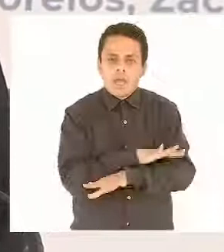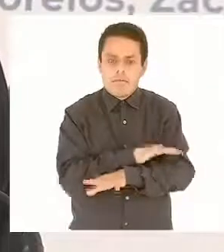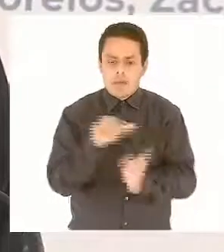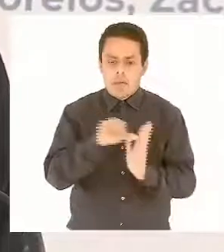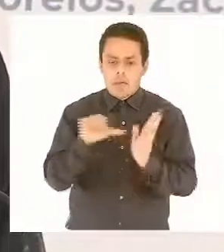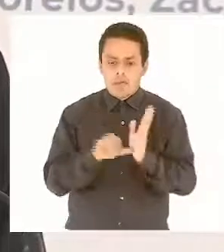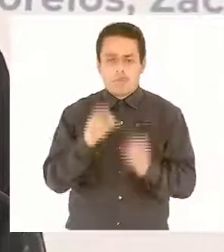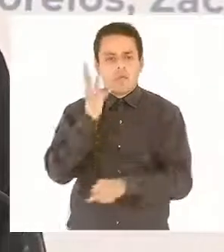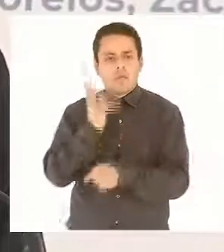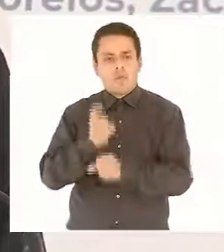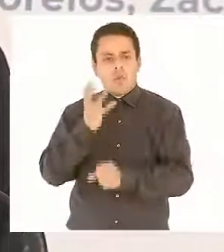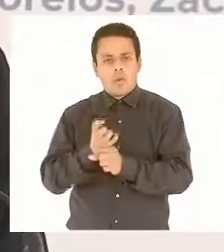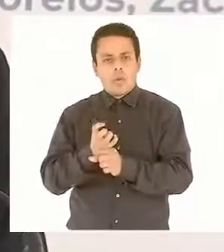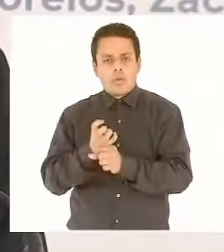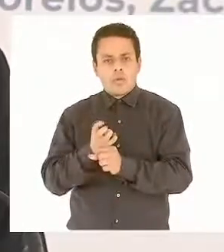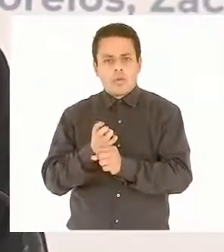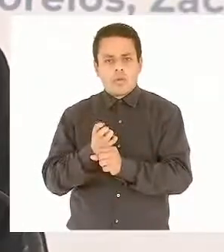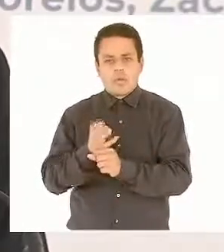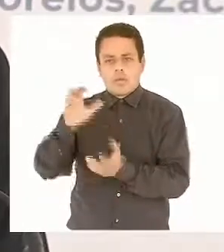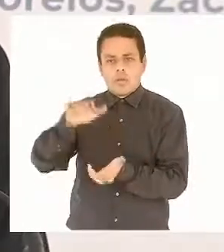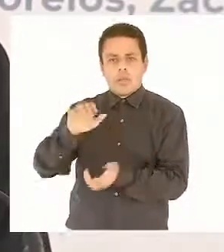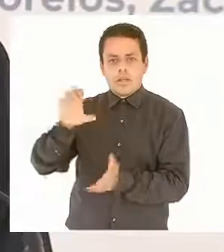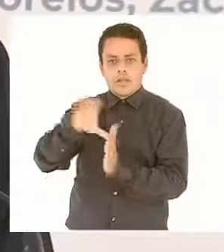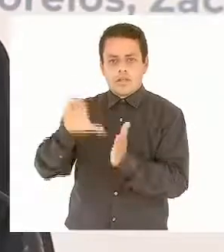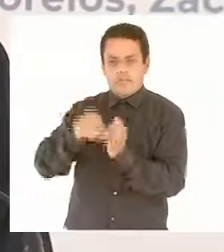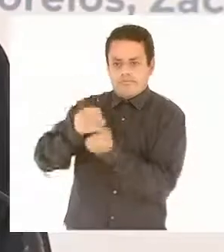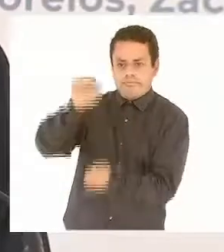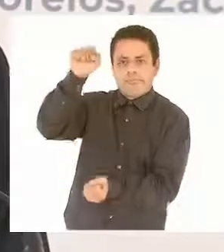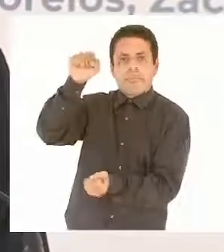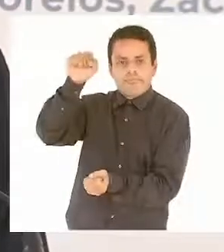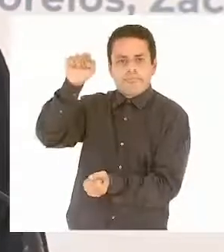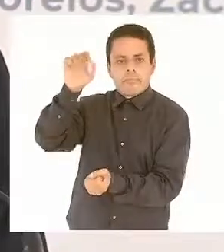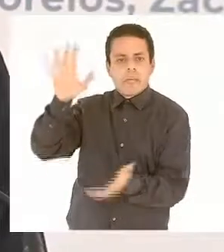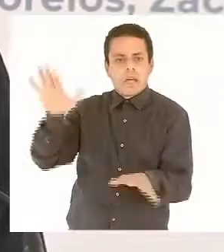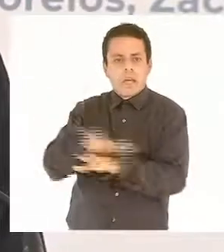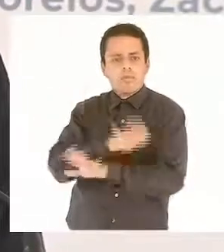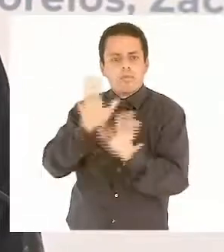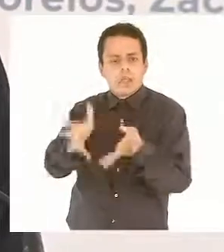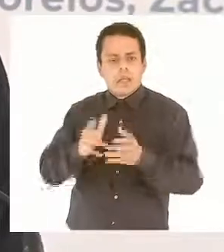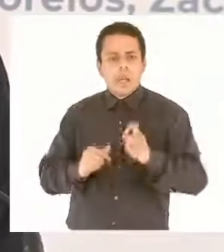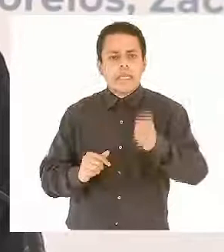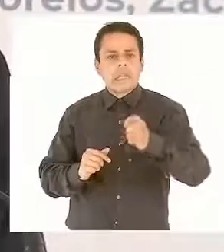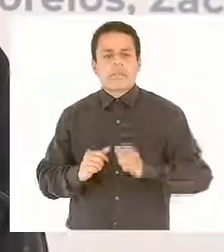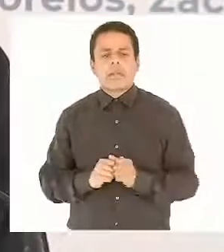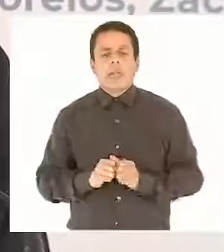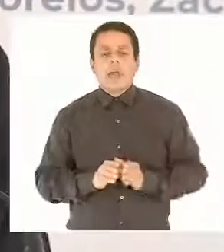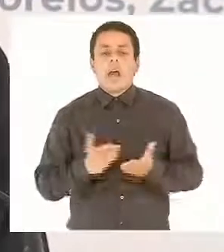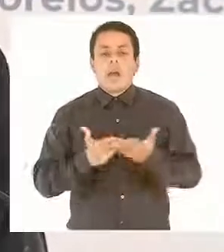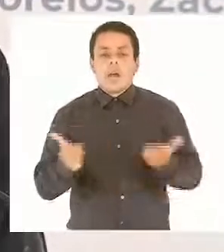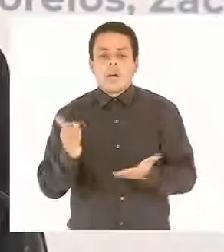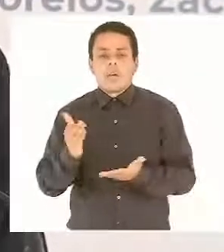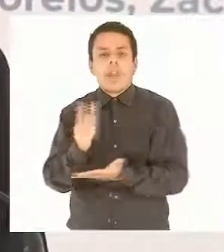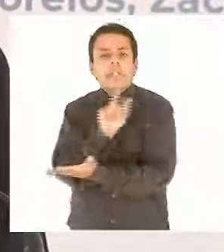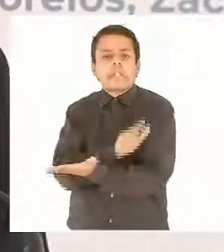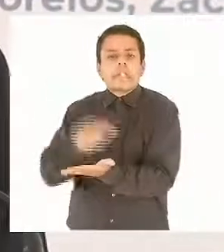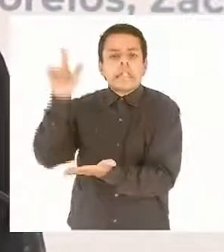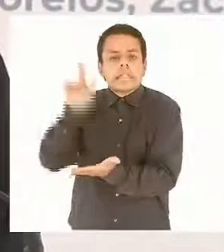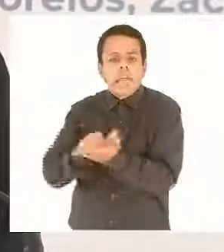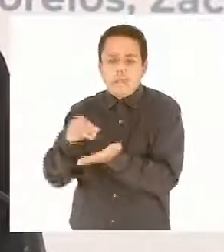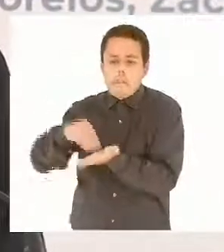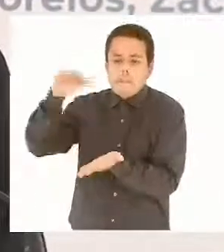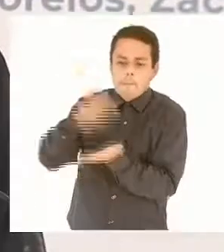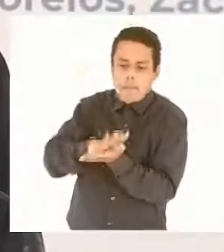artículo 4 de la Constitución y ahora se elevó a rango constitucional